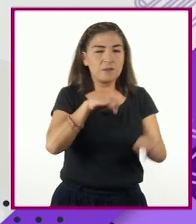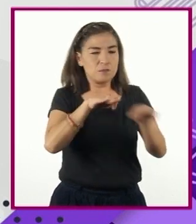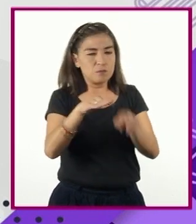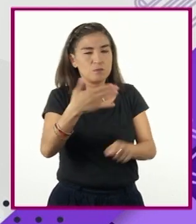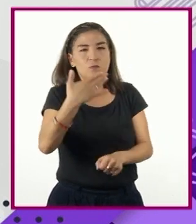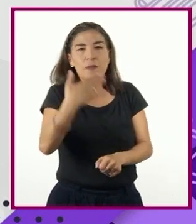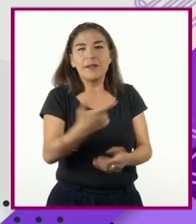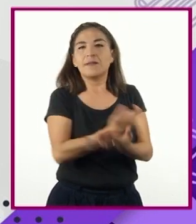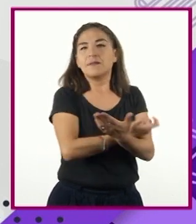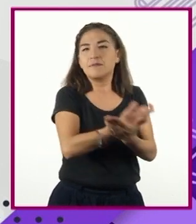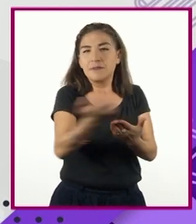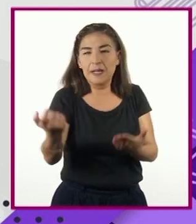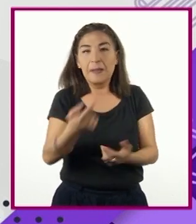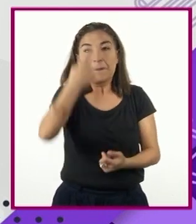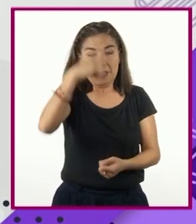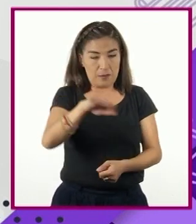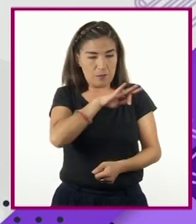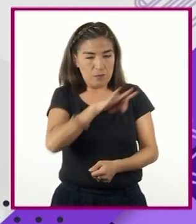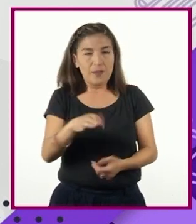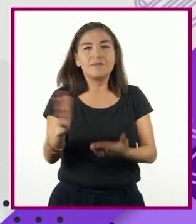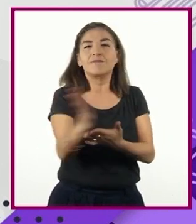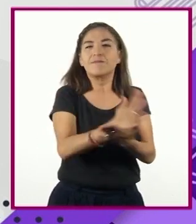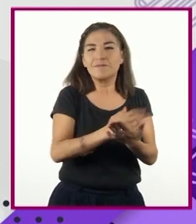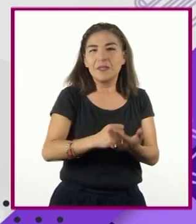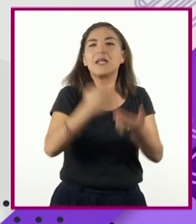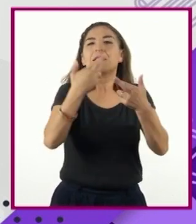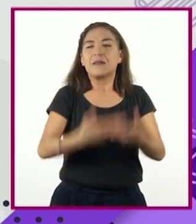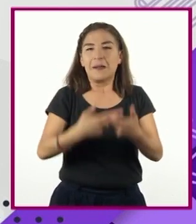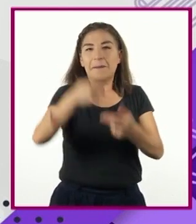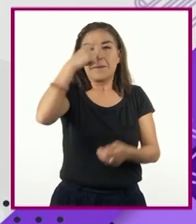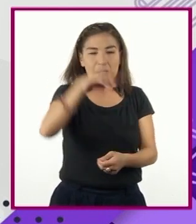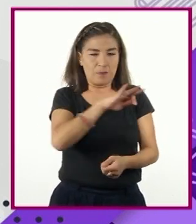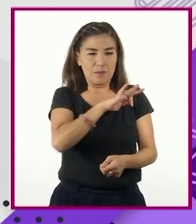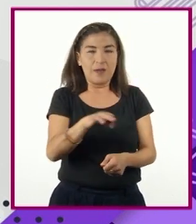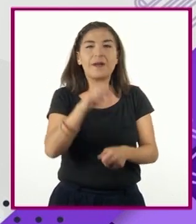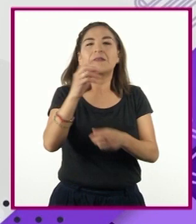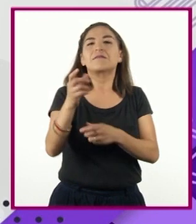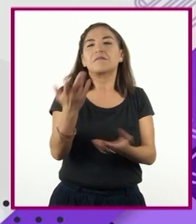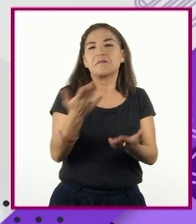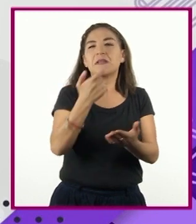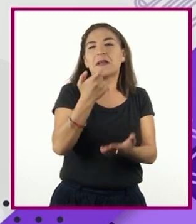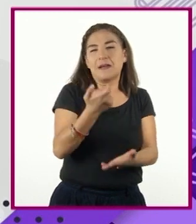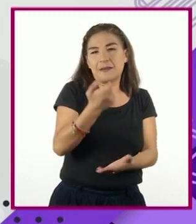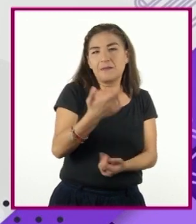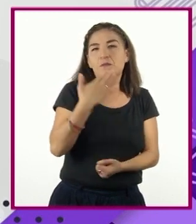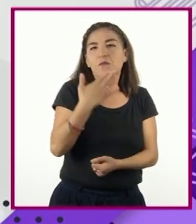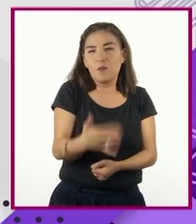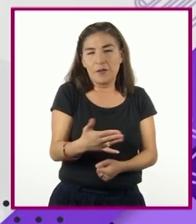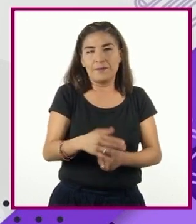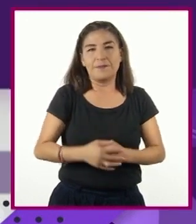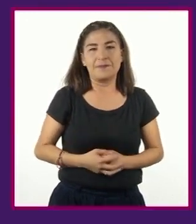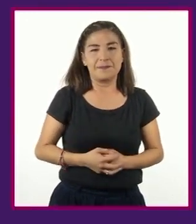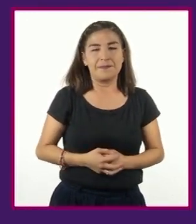bien remunerado que permita ganar lo suficiente para contar con los recursos económicos adecuados.